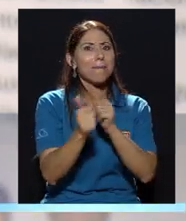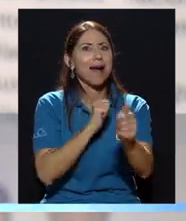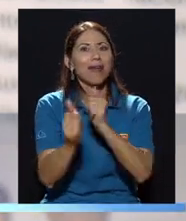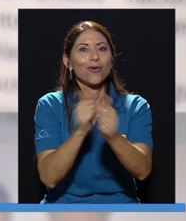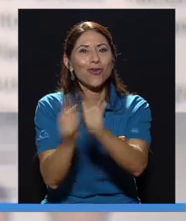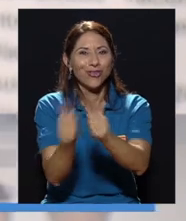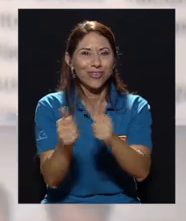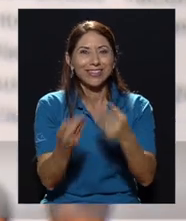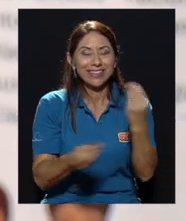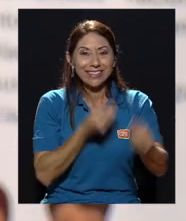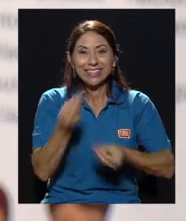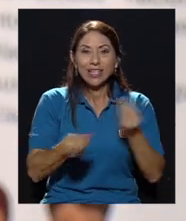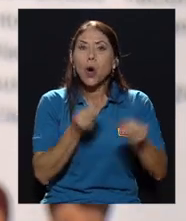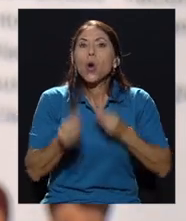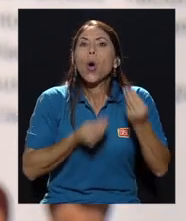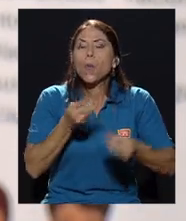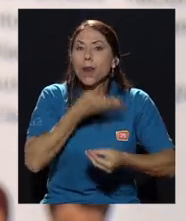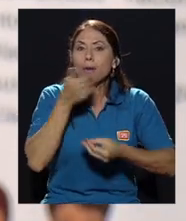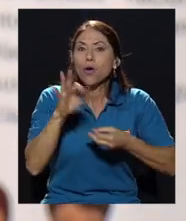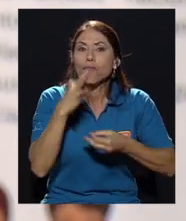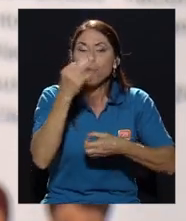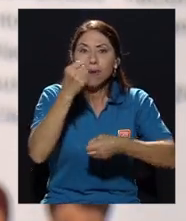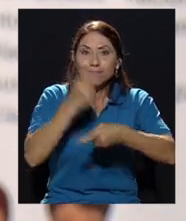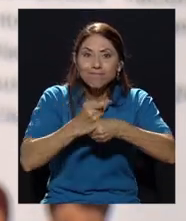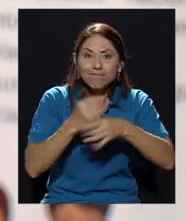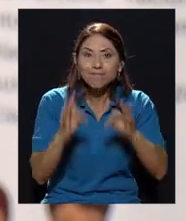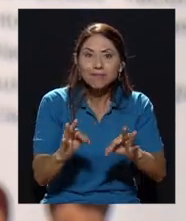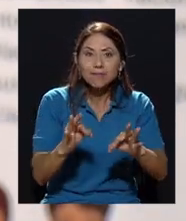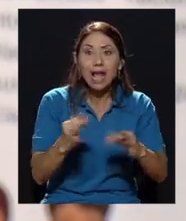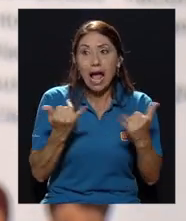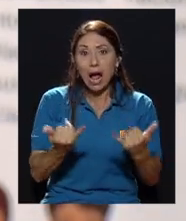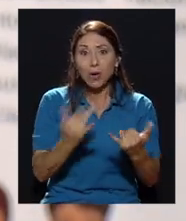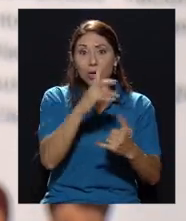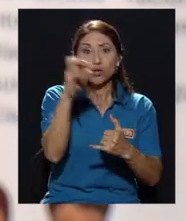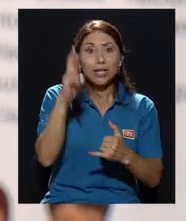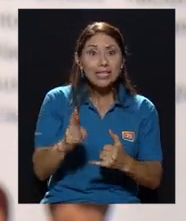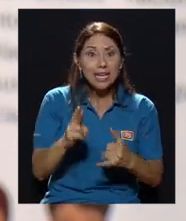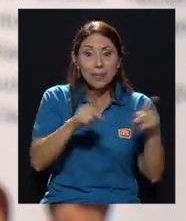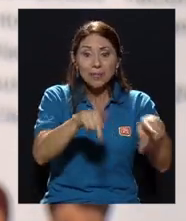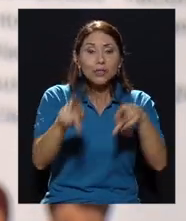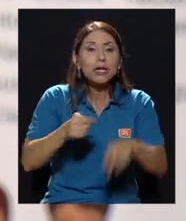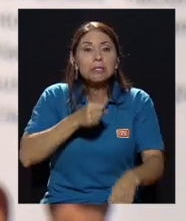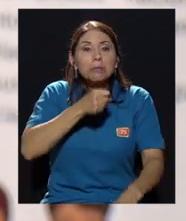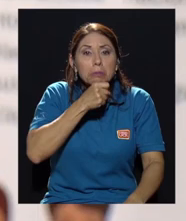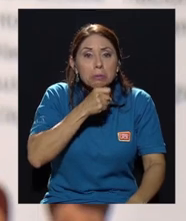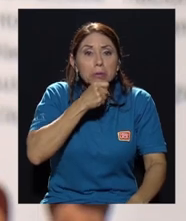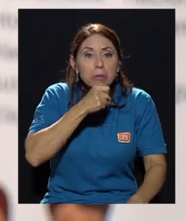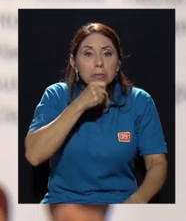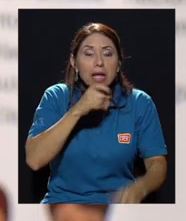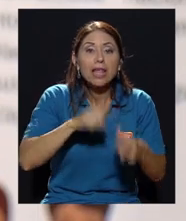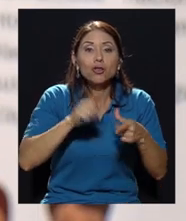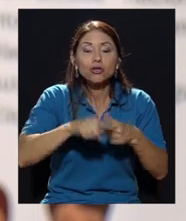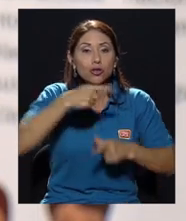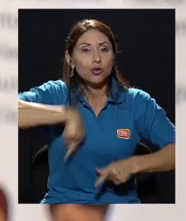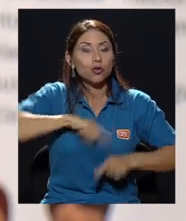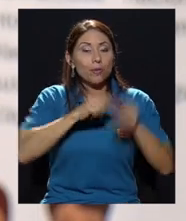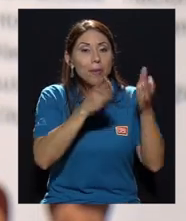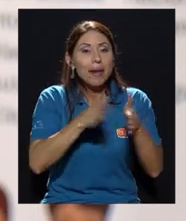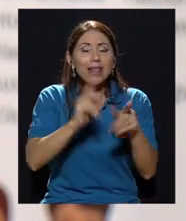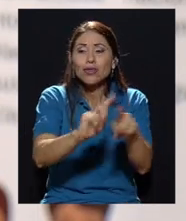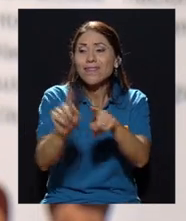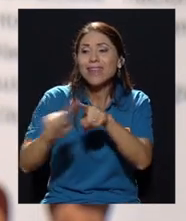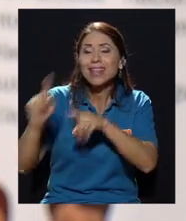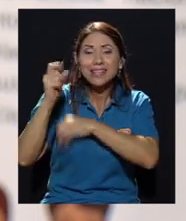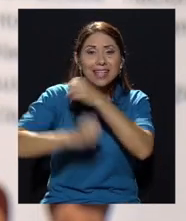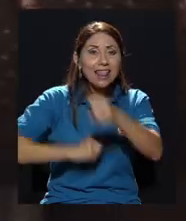tarea de la mejor manera posible, en un contexto en el que Costa Rica está envejeciendo y necesitamos prepararnos para convivir multigeneracionalmente o a